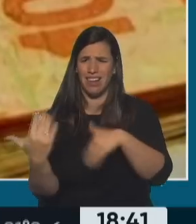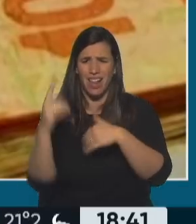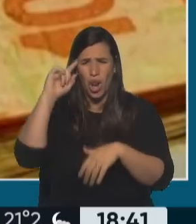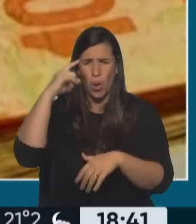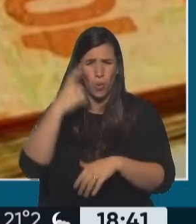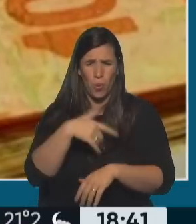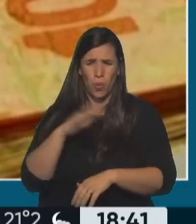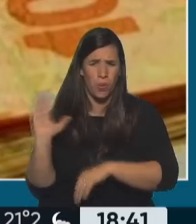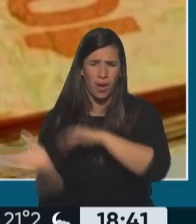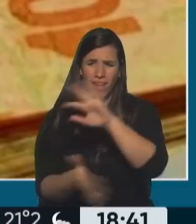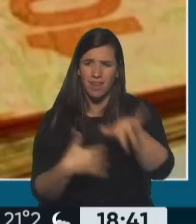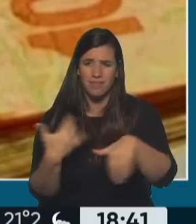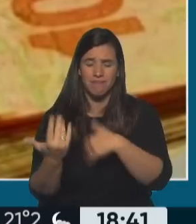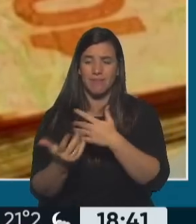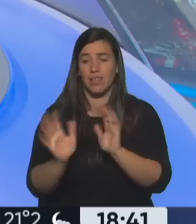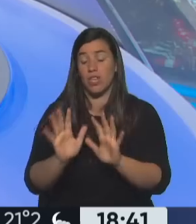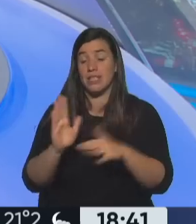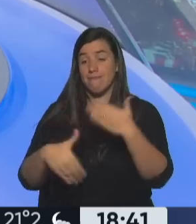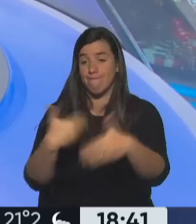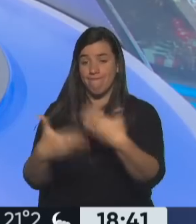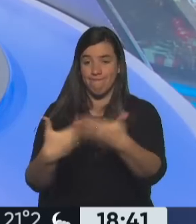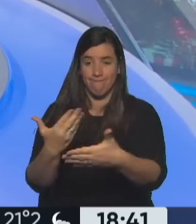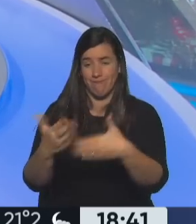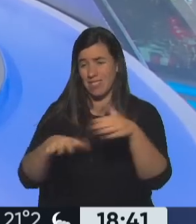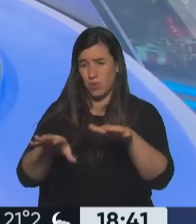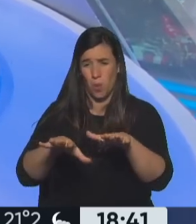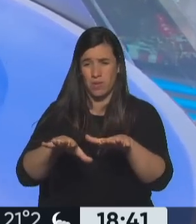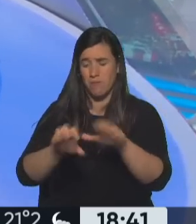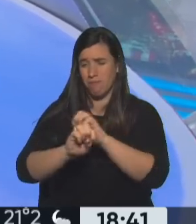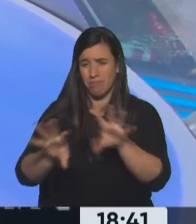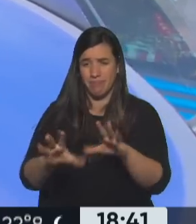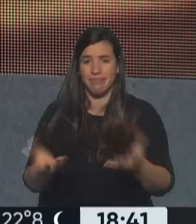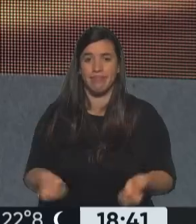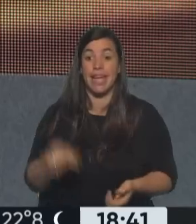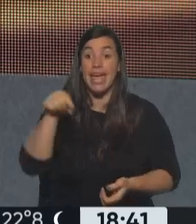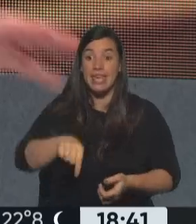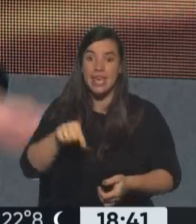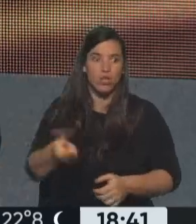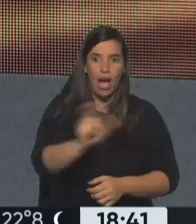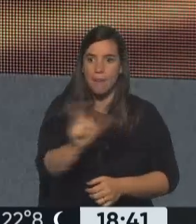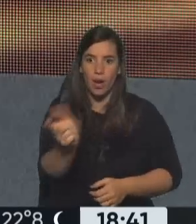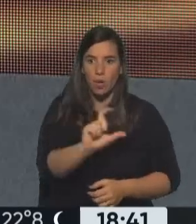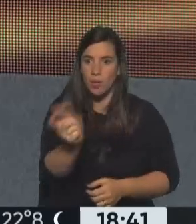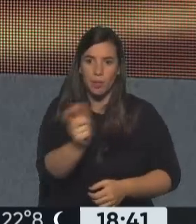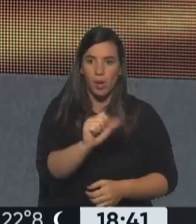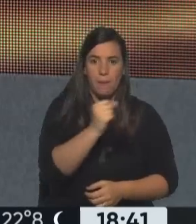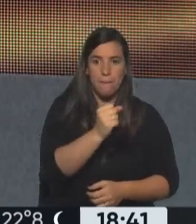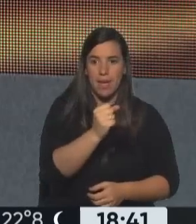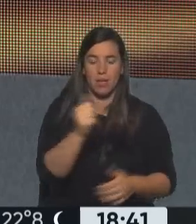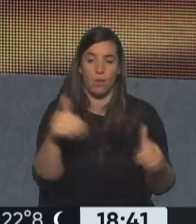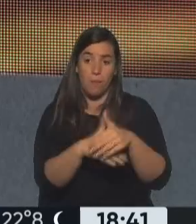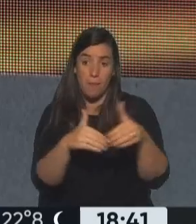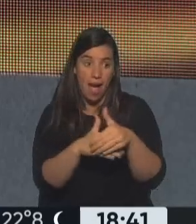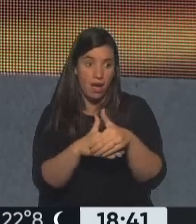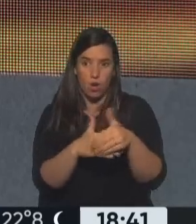su propia retroalimentación. O sea, eso estaríamos hablando de una corrida cambiaria. Bueno, es que en realidad... cambiaria no, perdón, bancaria se